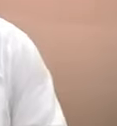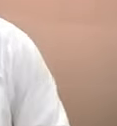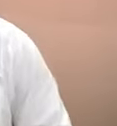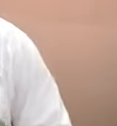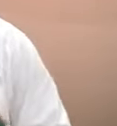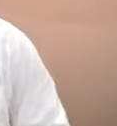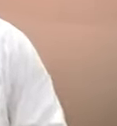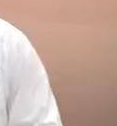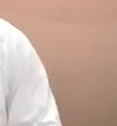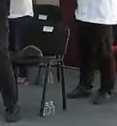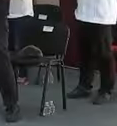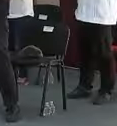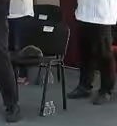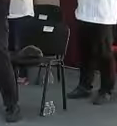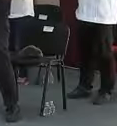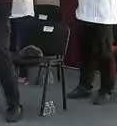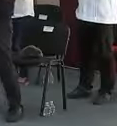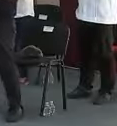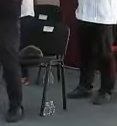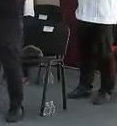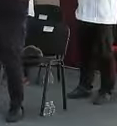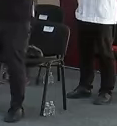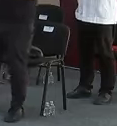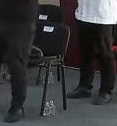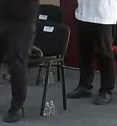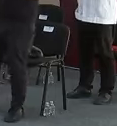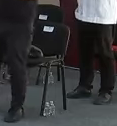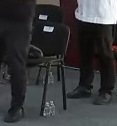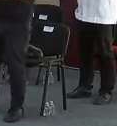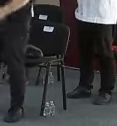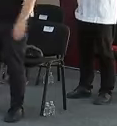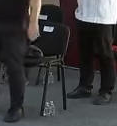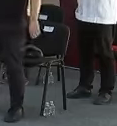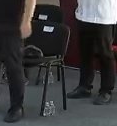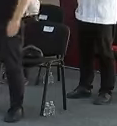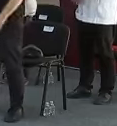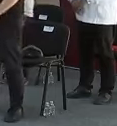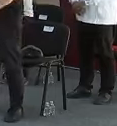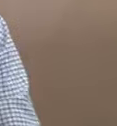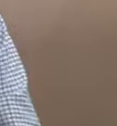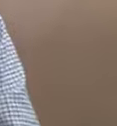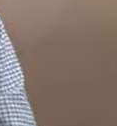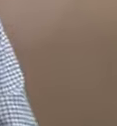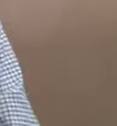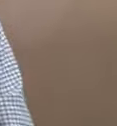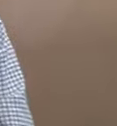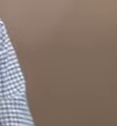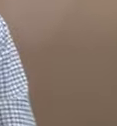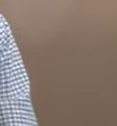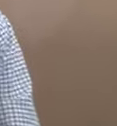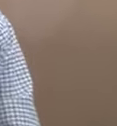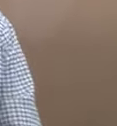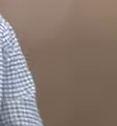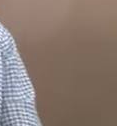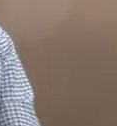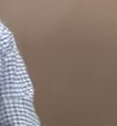Lo acompaña la presidenta electa de los Estados Unidos Mexicanos, doctora Claudia Sheinbaum